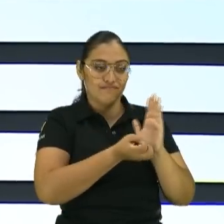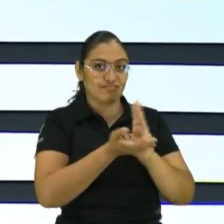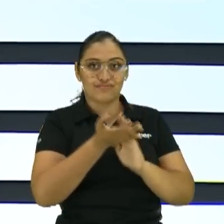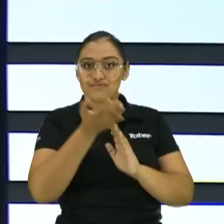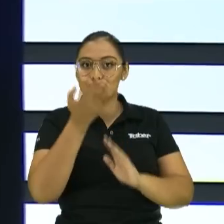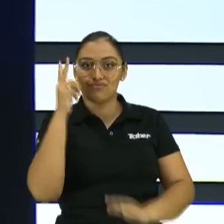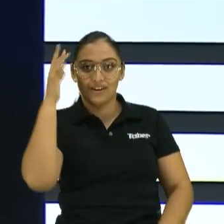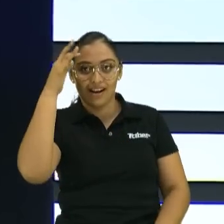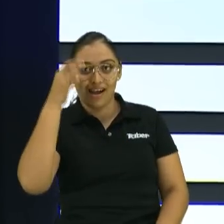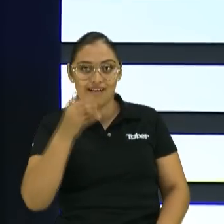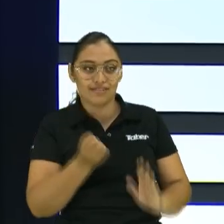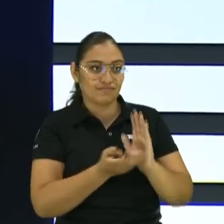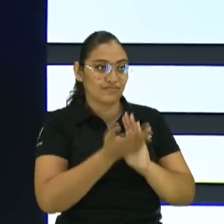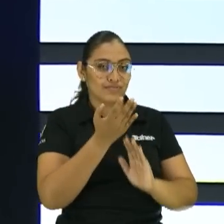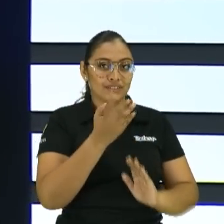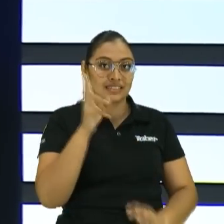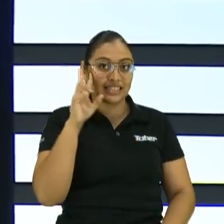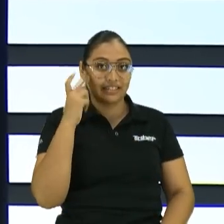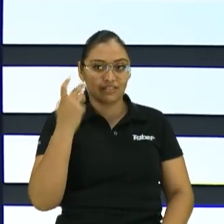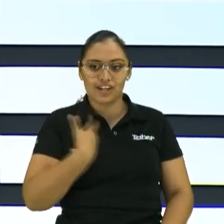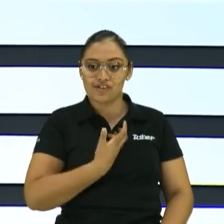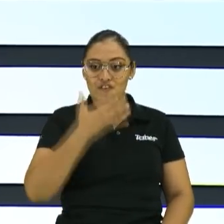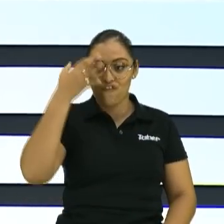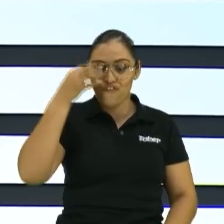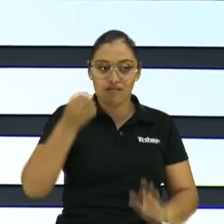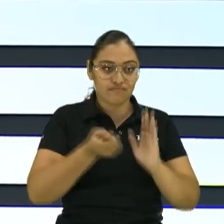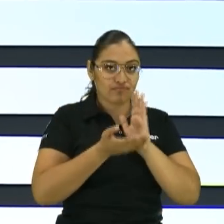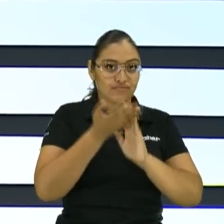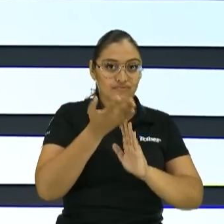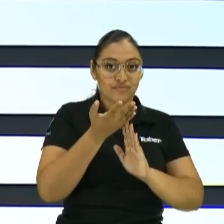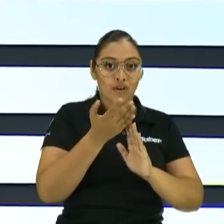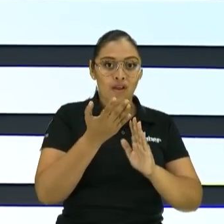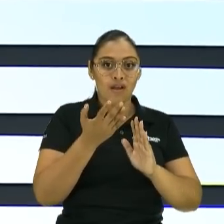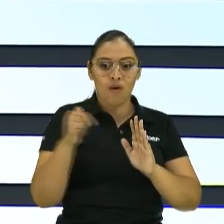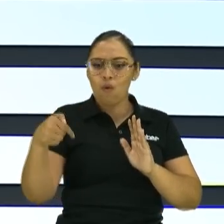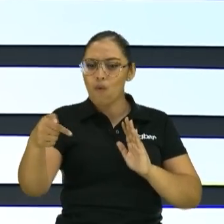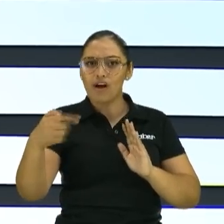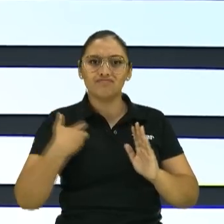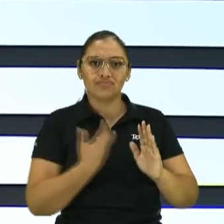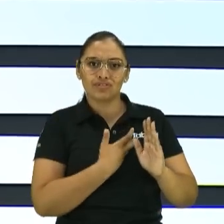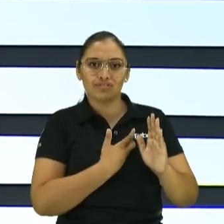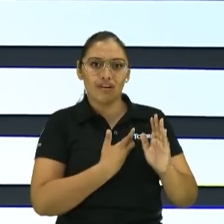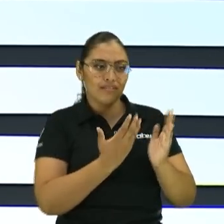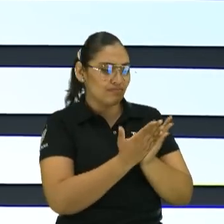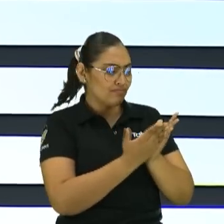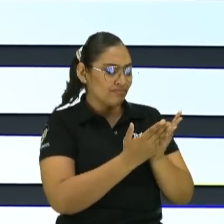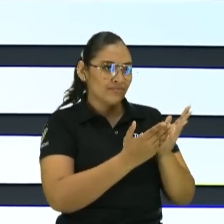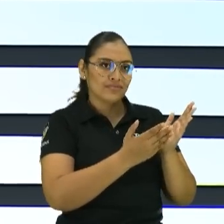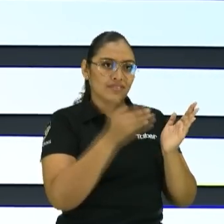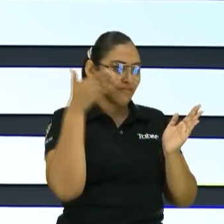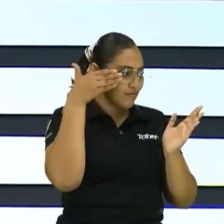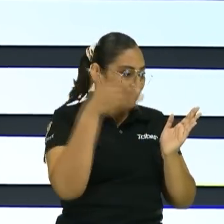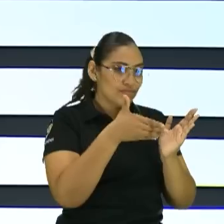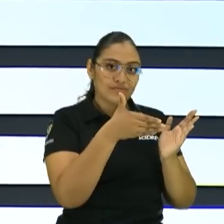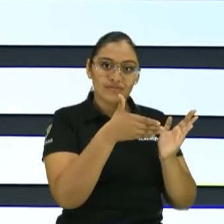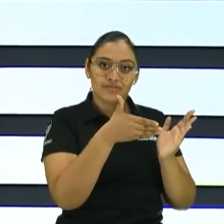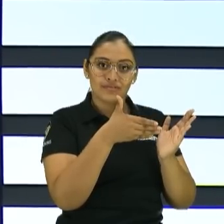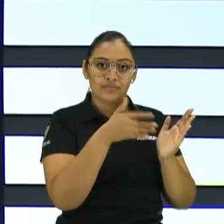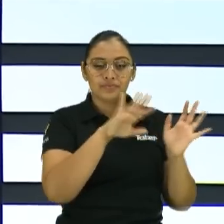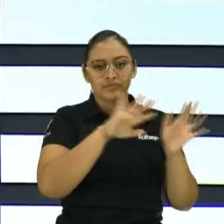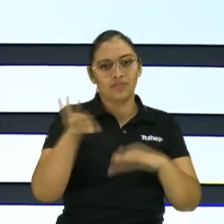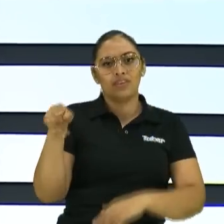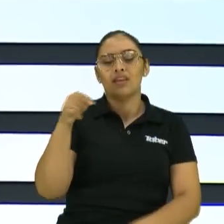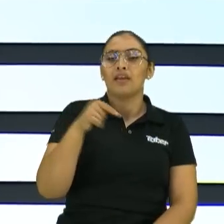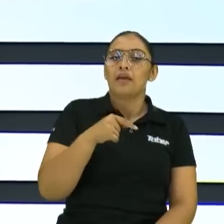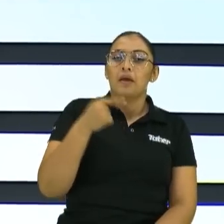la palabra de manera regular hay mujeres en la casa del señor le hago una pregunta sencilla ustedes saben que sus